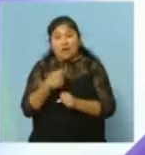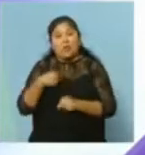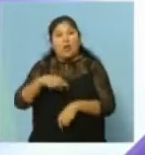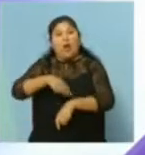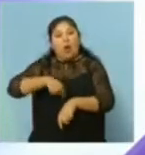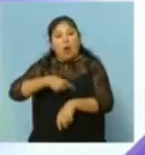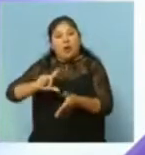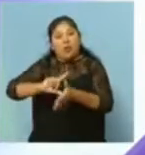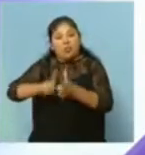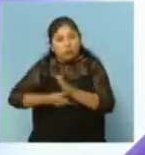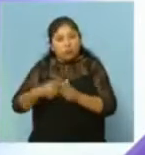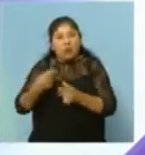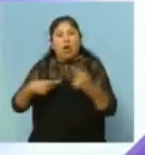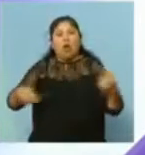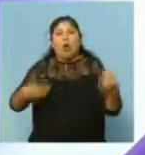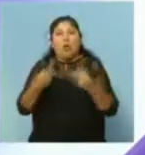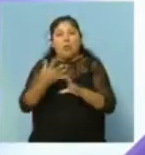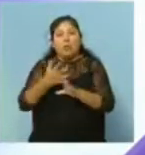de maestros que hay?